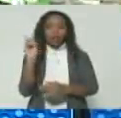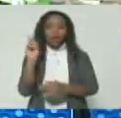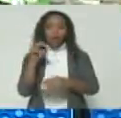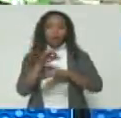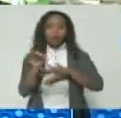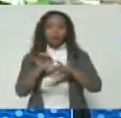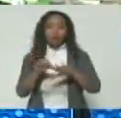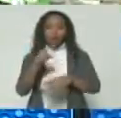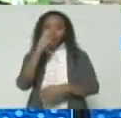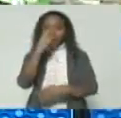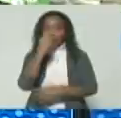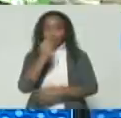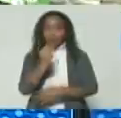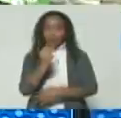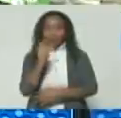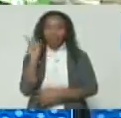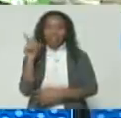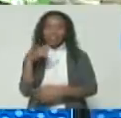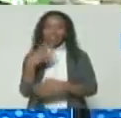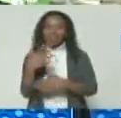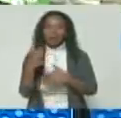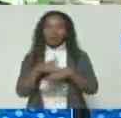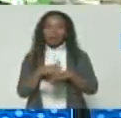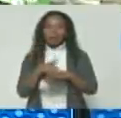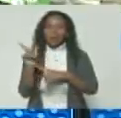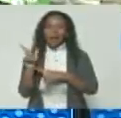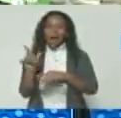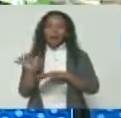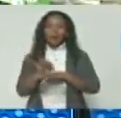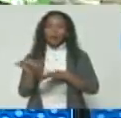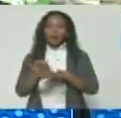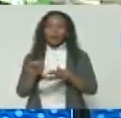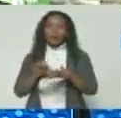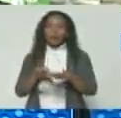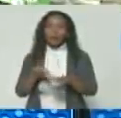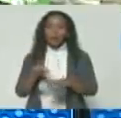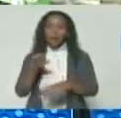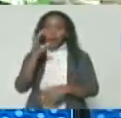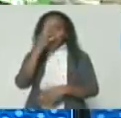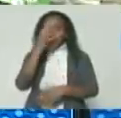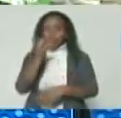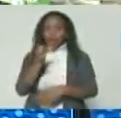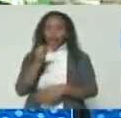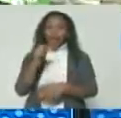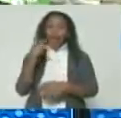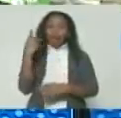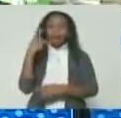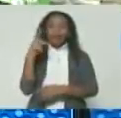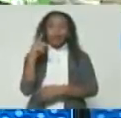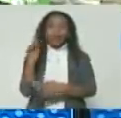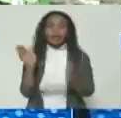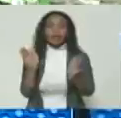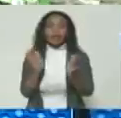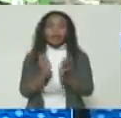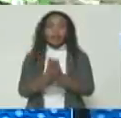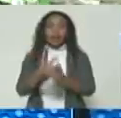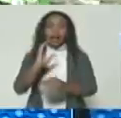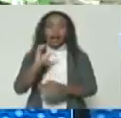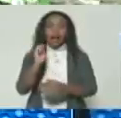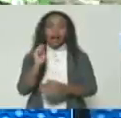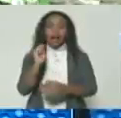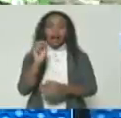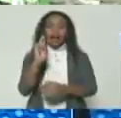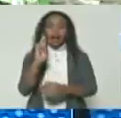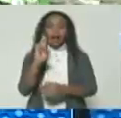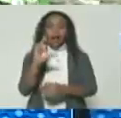municipio Ezequiel Zamora. Qué contradicción, ¿no? El municipio Ezequiel Zamora y la parroquia San Carlos de Austria, de Asturias,